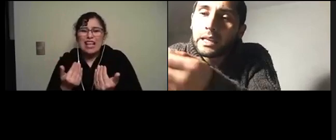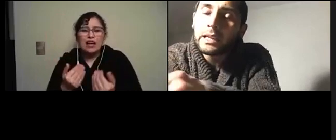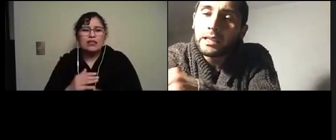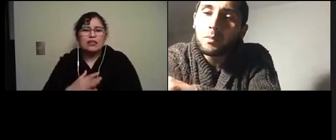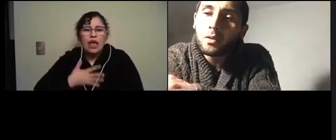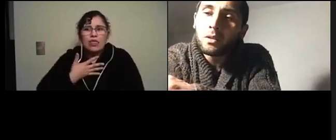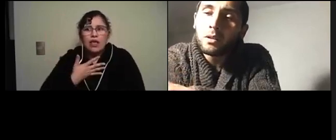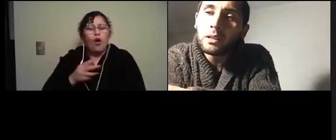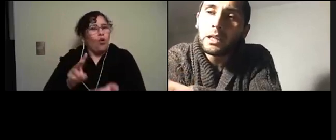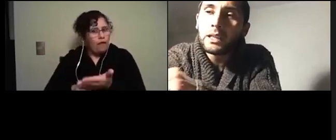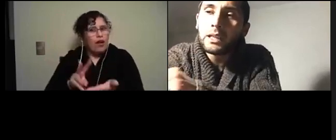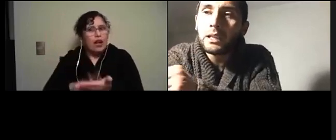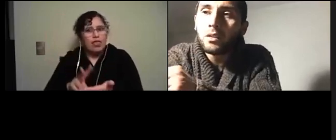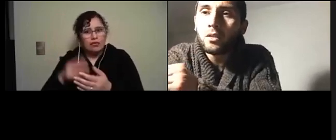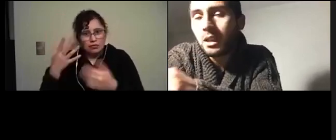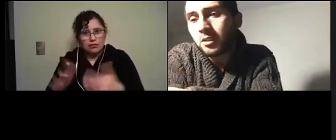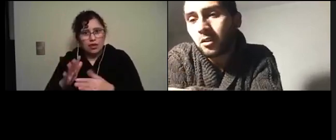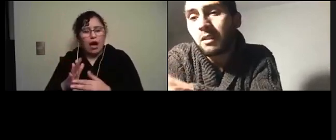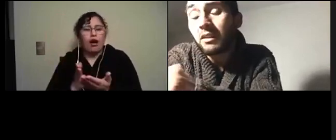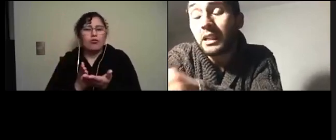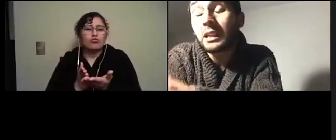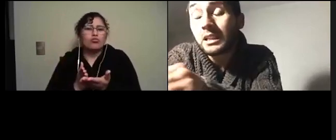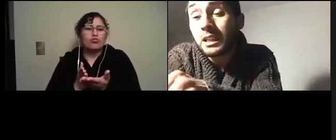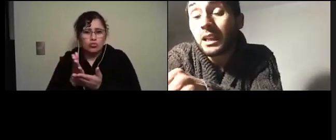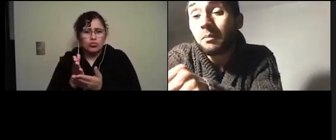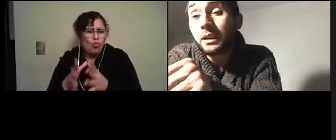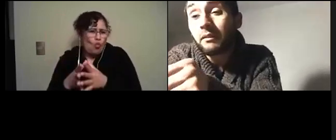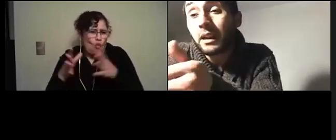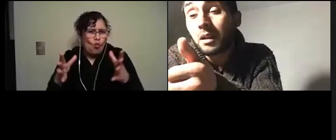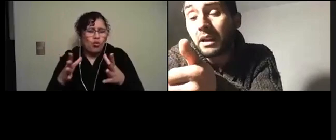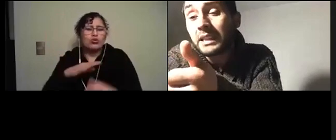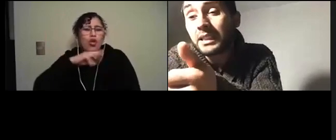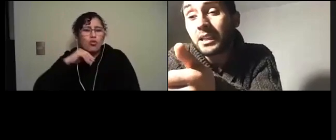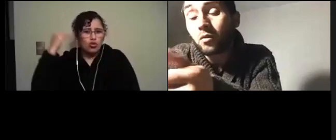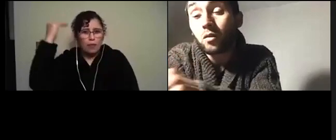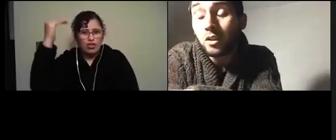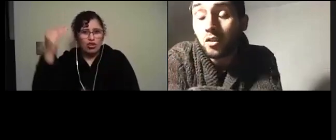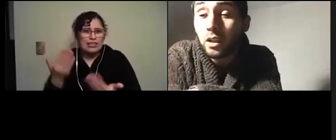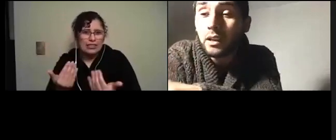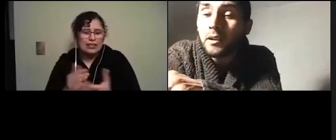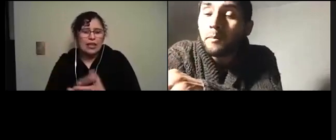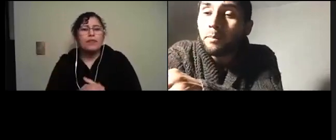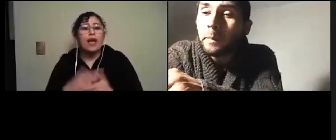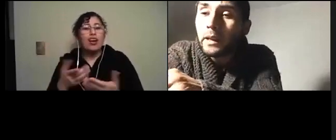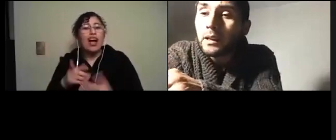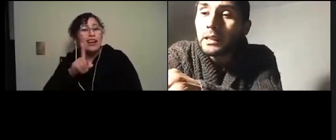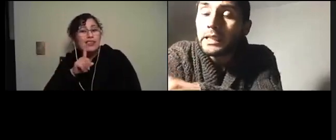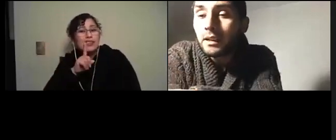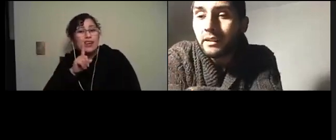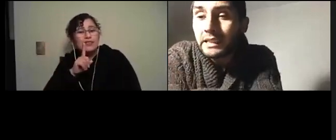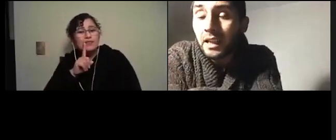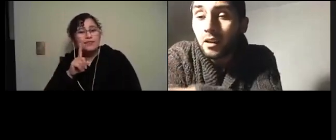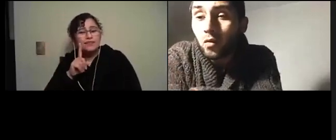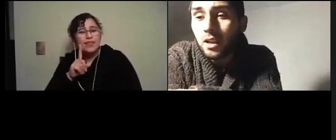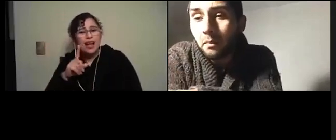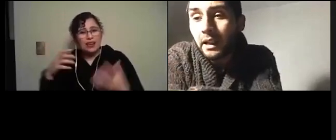manera, quienes hoy día son referentes en Chile para ver demencia y adultos mayores, tienen